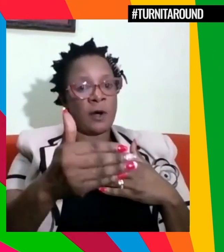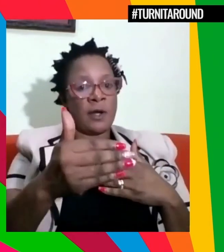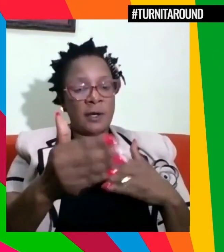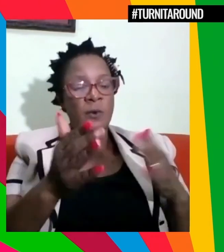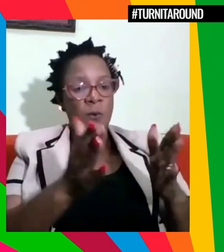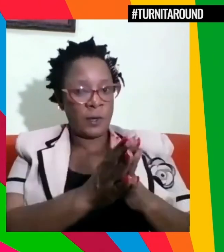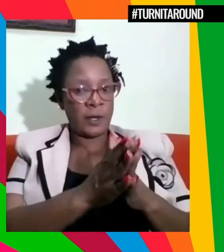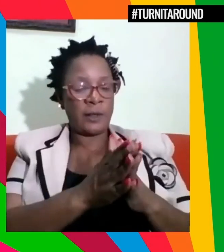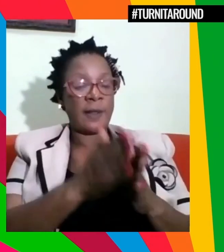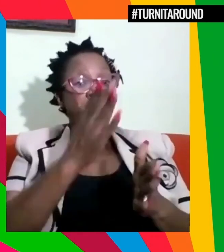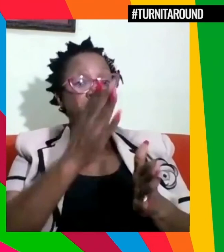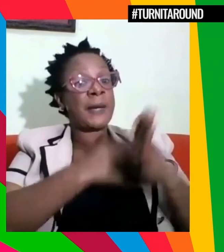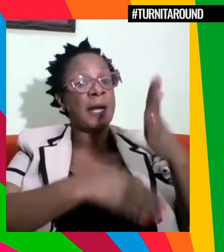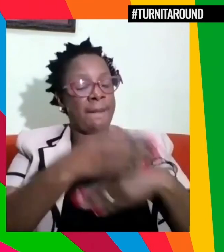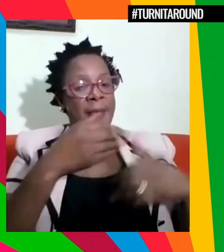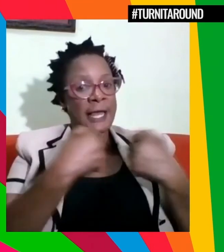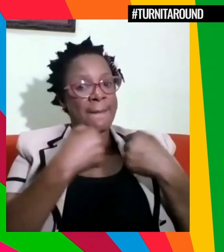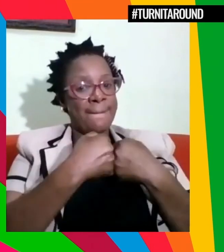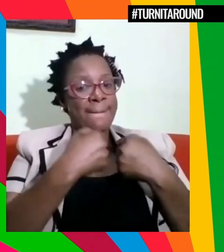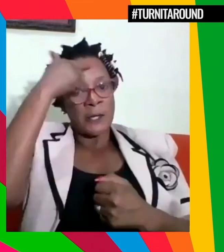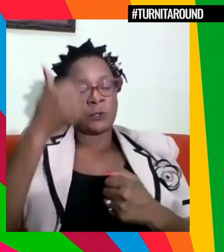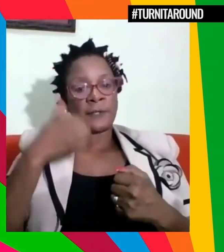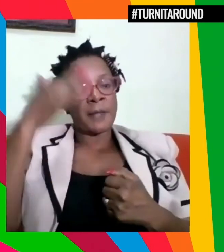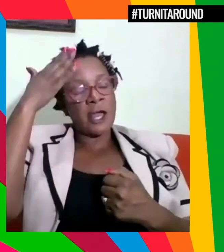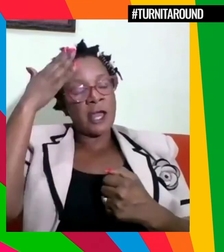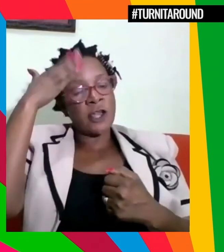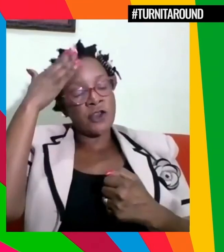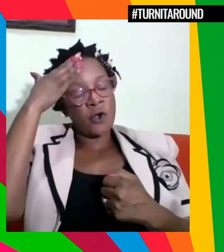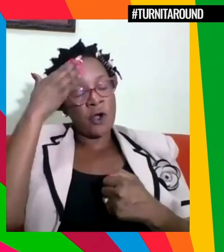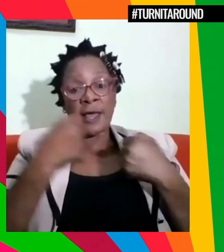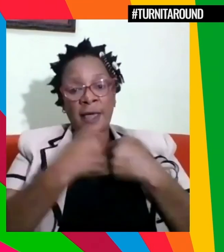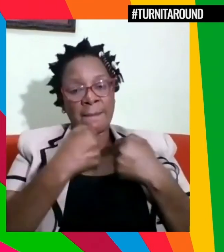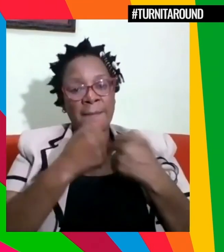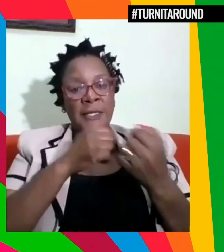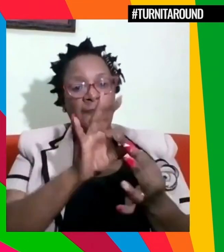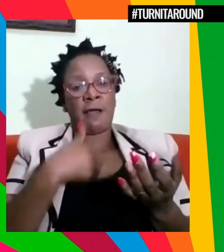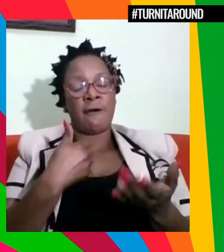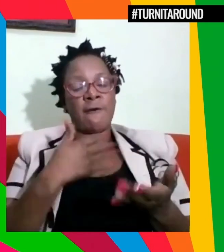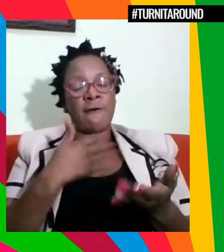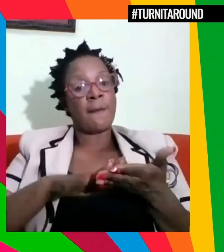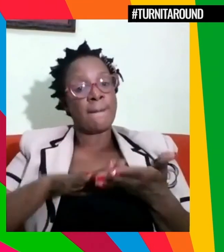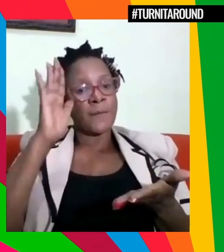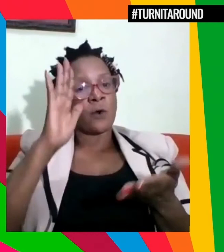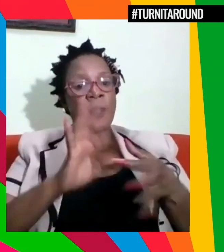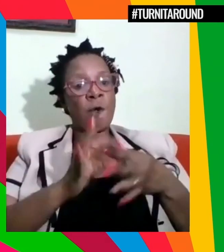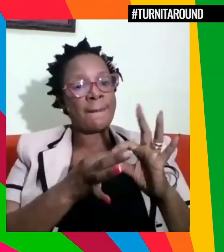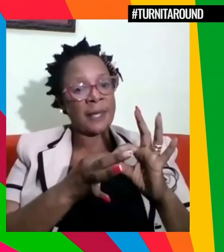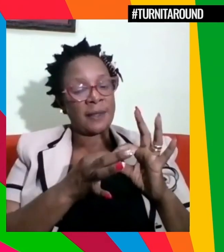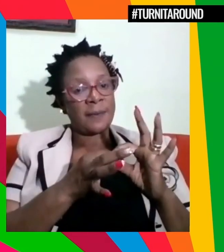lleguen los Juegos Paralímpicos del 2021 y creo que estos Juegos son el mayor